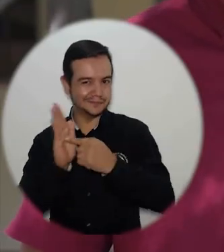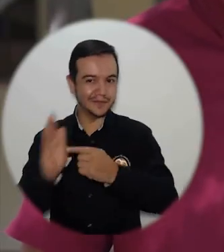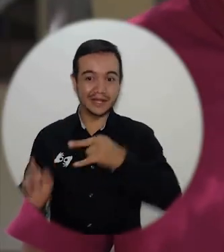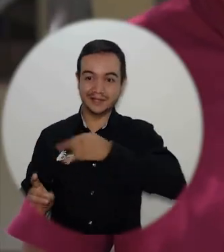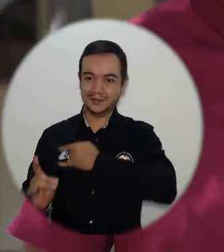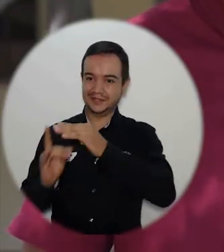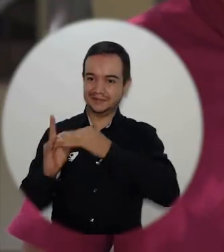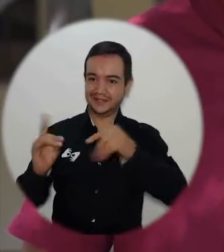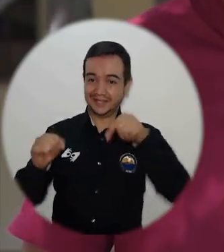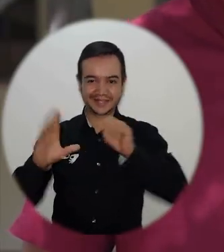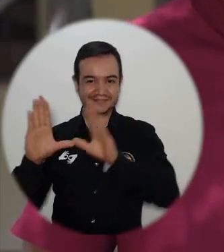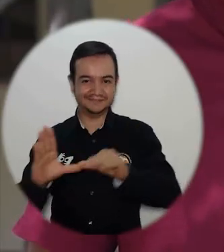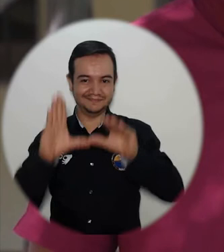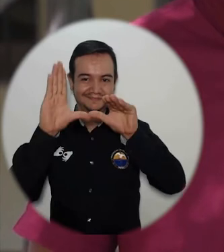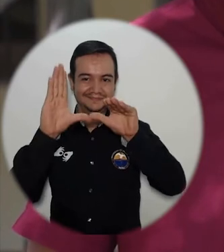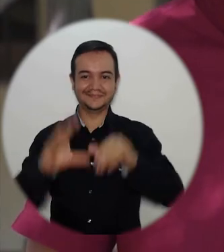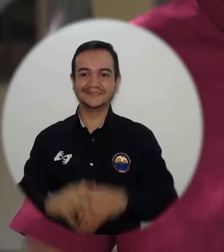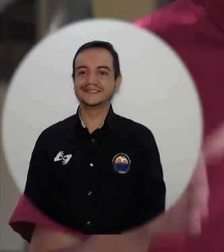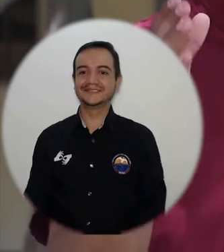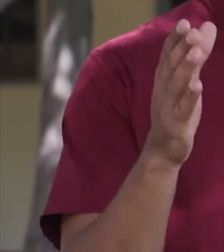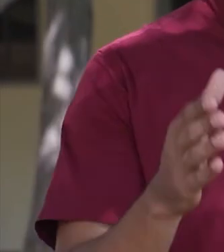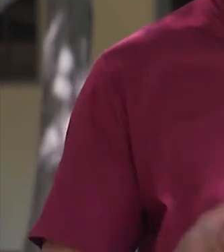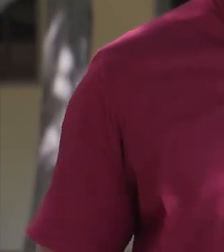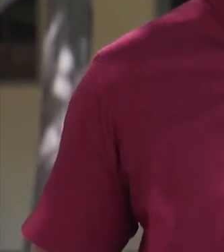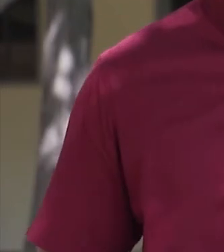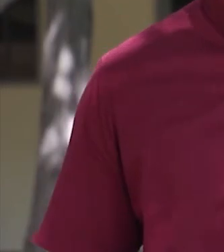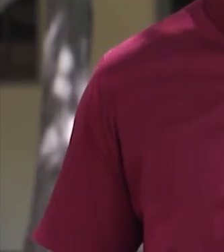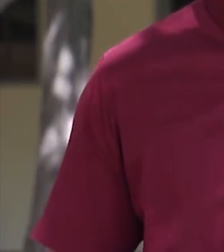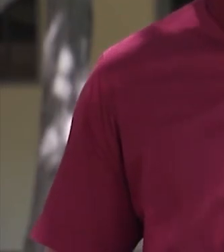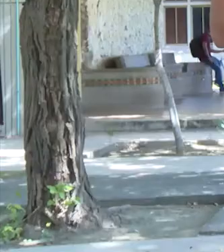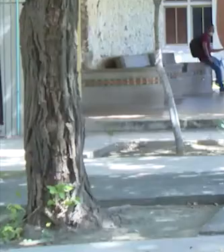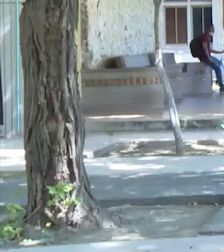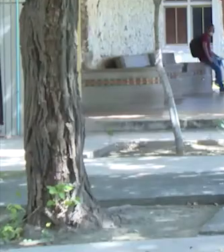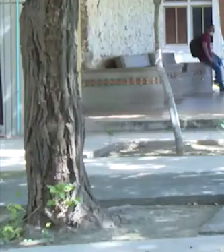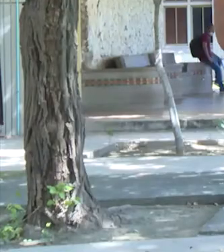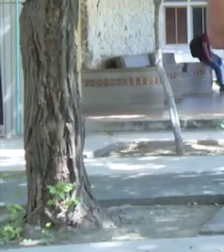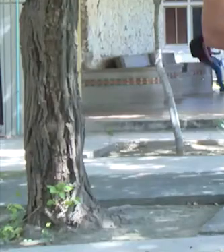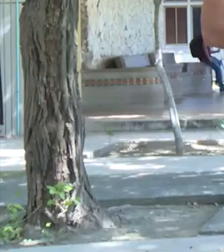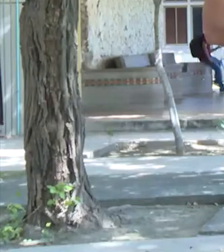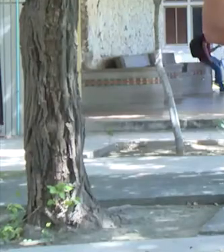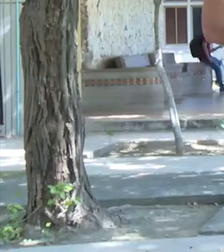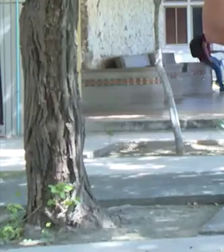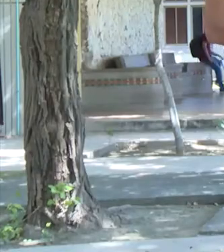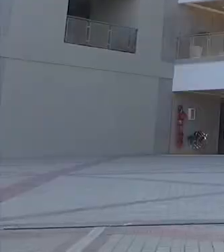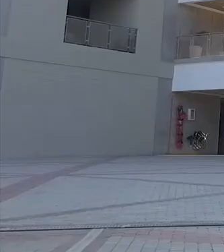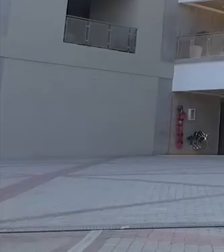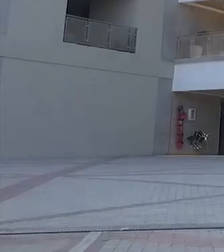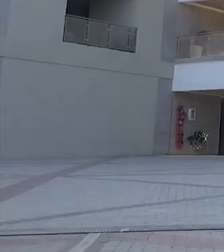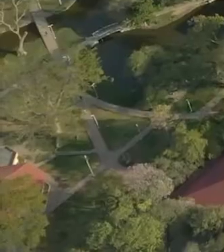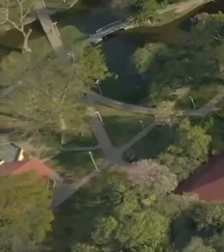Consejo Nacional de Acreditación al programa de Medicina. Ya regresamos con más sobre Uni Magdalena aquí en el Campus TV.